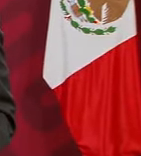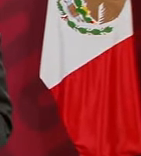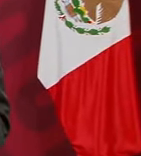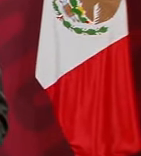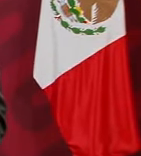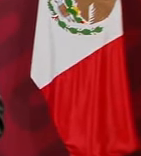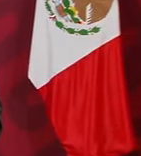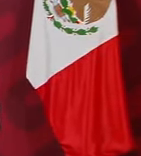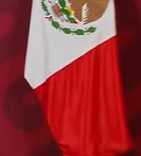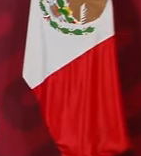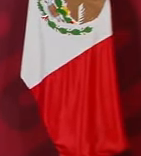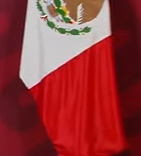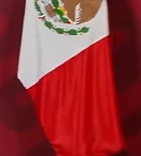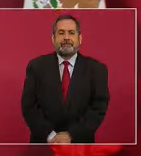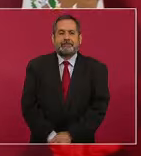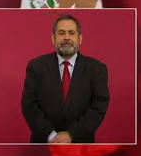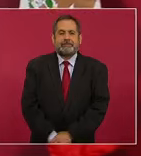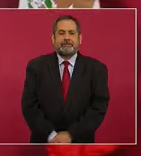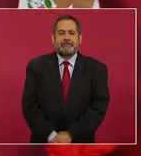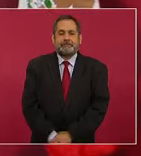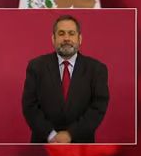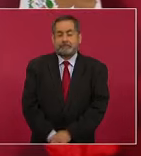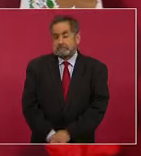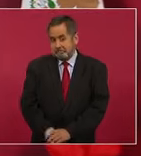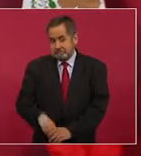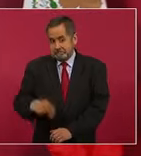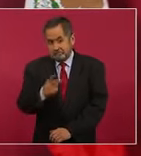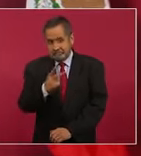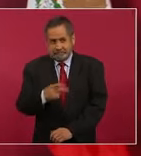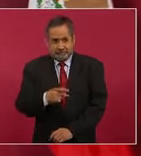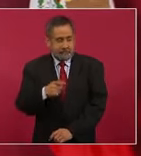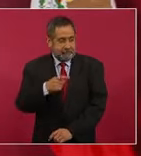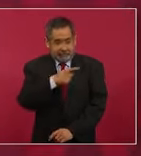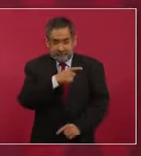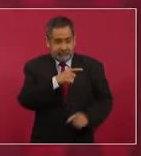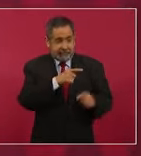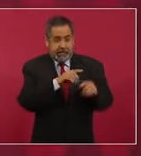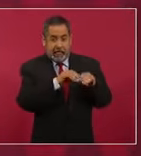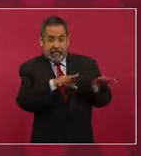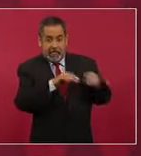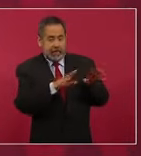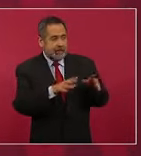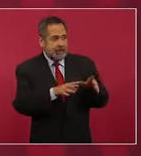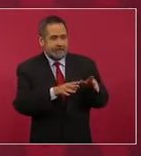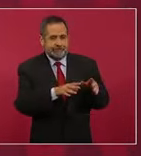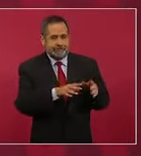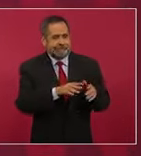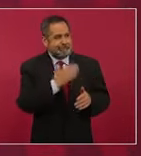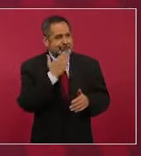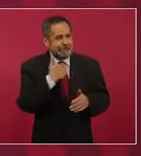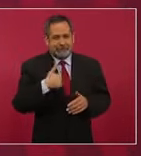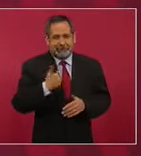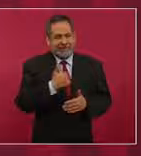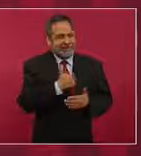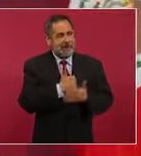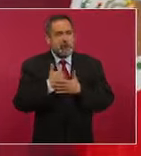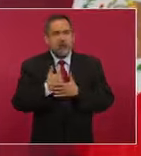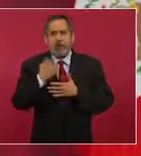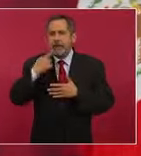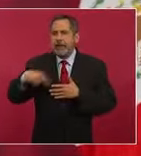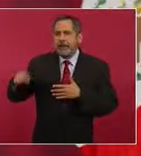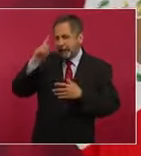contesten ahora, se los dejo de tarea, ¿no ayuda esto al proceso de transformación?